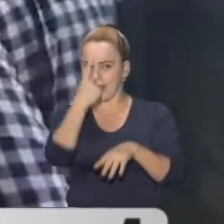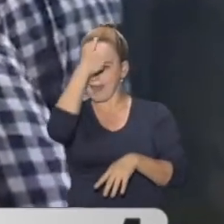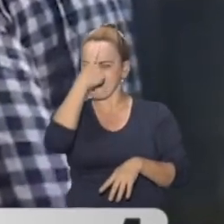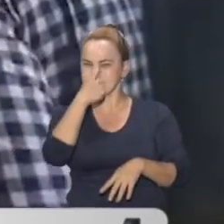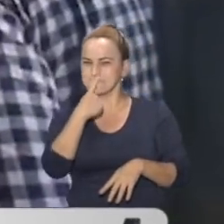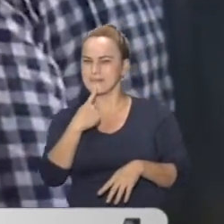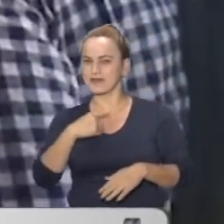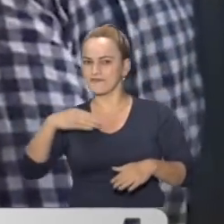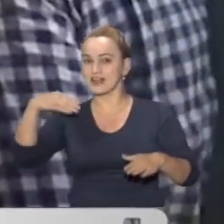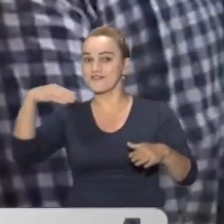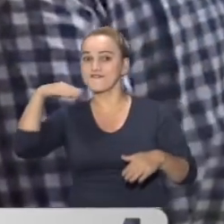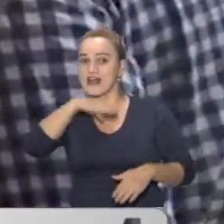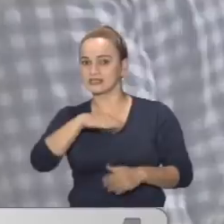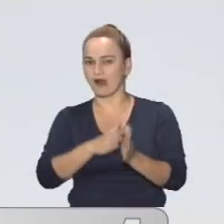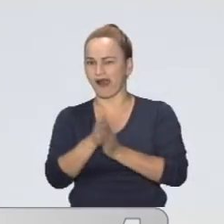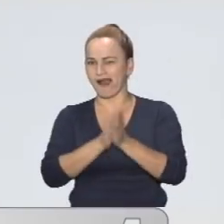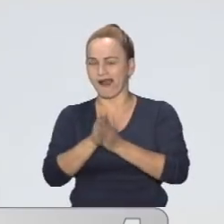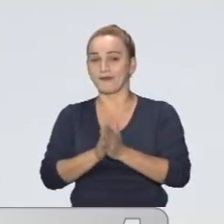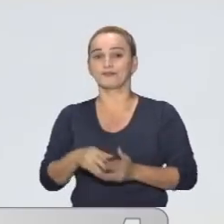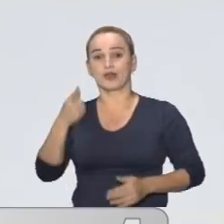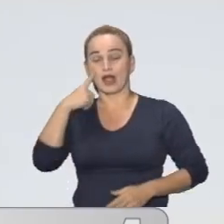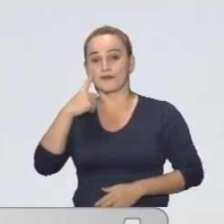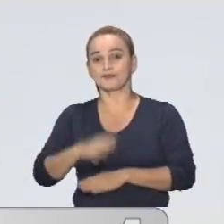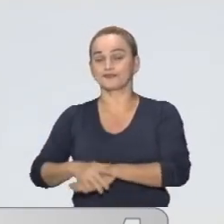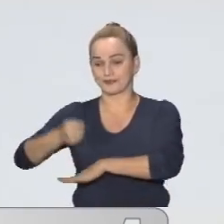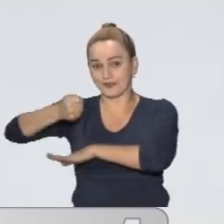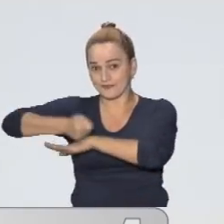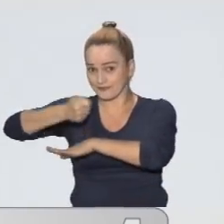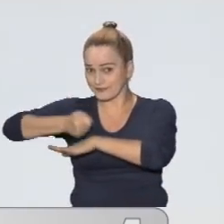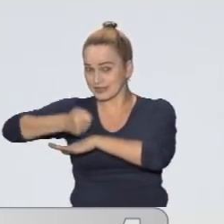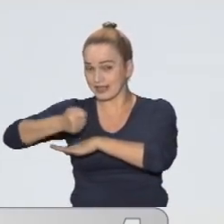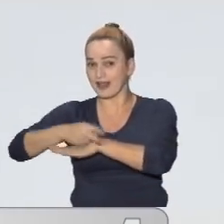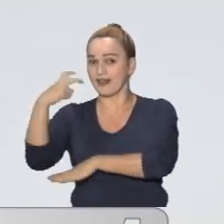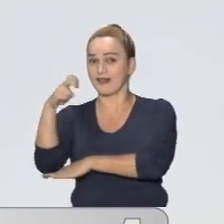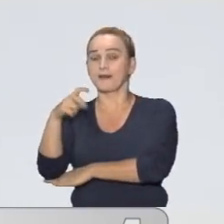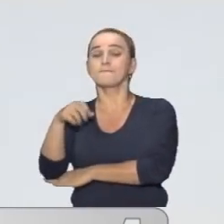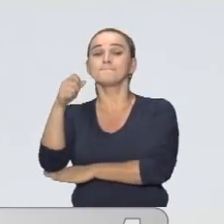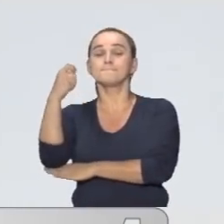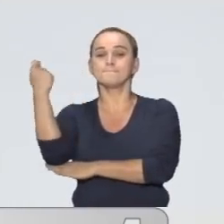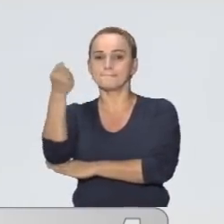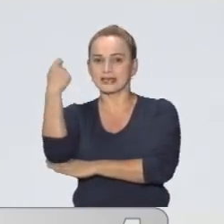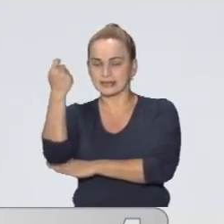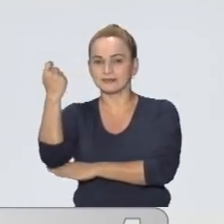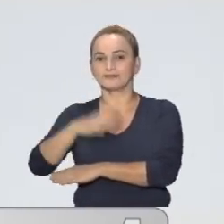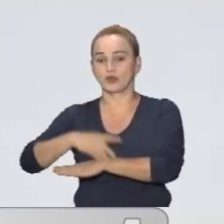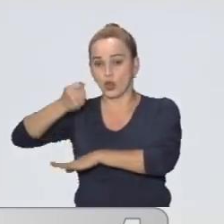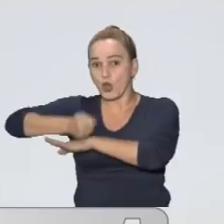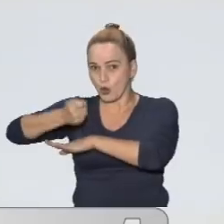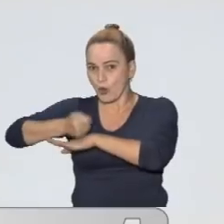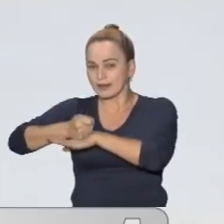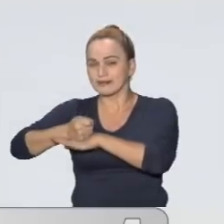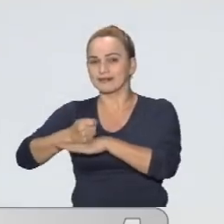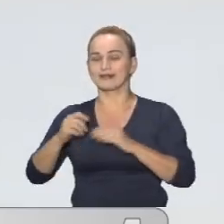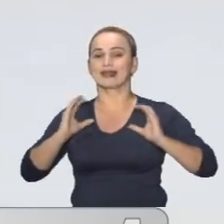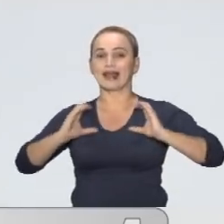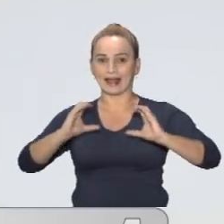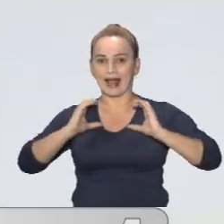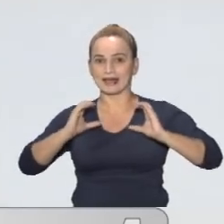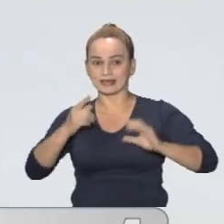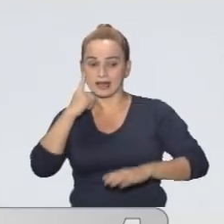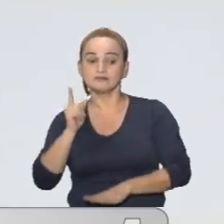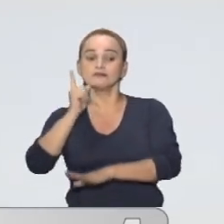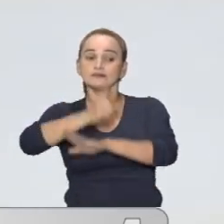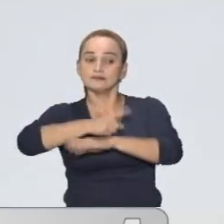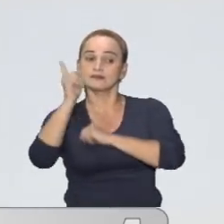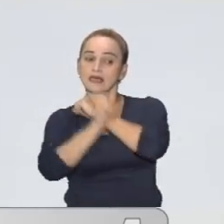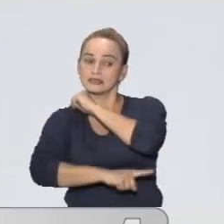sociales. Por solicitud de un fiscal de la seccional Meta, un juez con función de control de garantías de Milán Caquetá envió a prisión